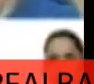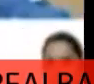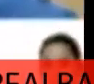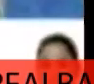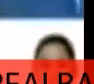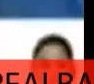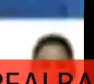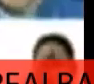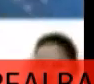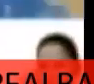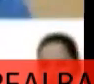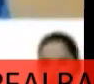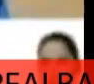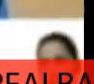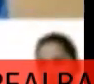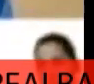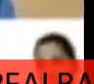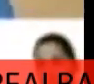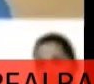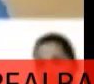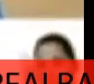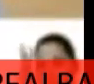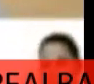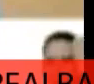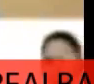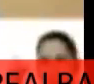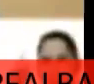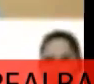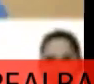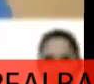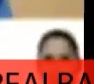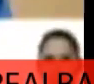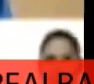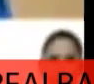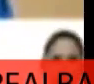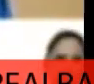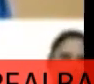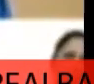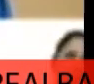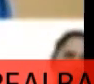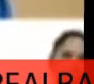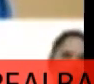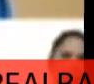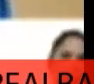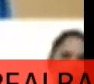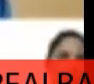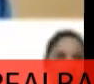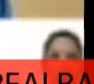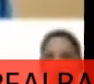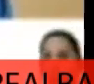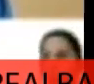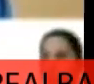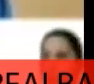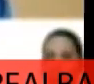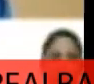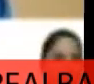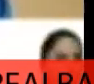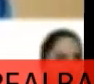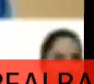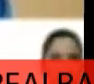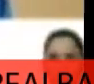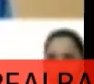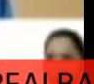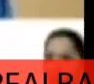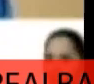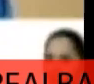este sí es el año de la recuperación económica. Y no, y bueno, así pasó el 13, el 14, el 15, imagínense ustedes. La vida de los